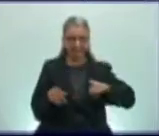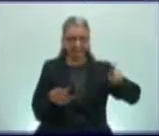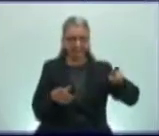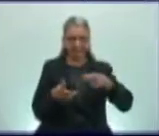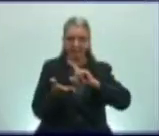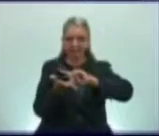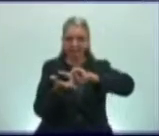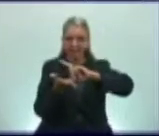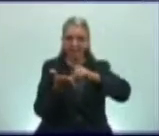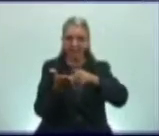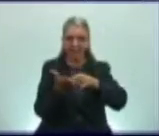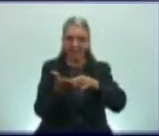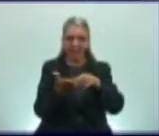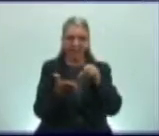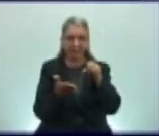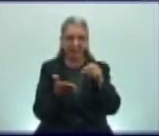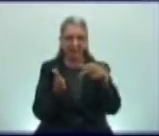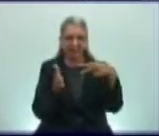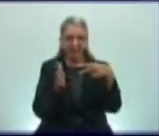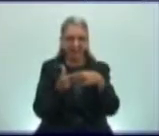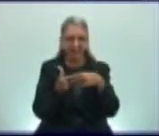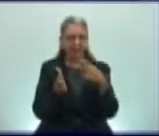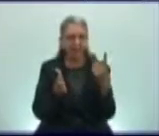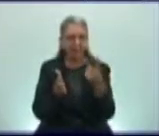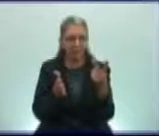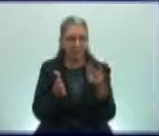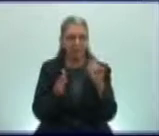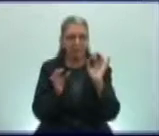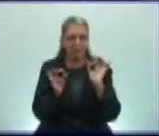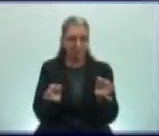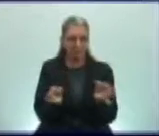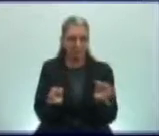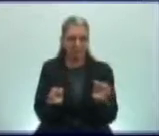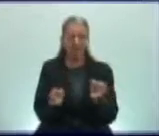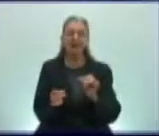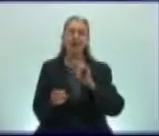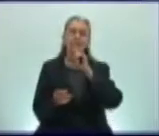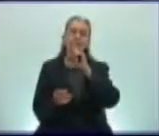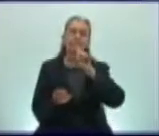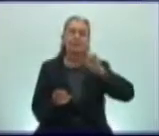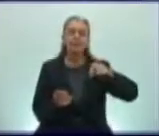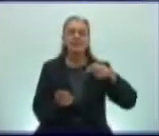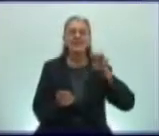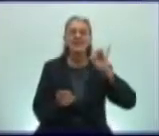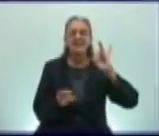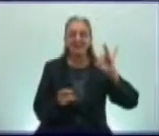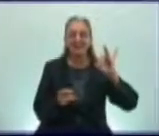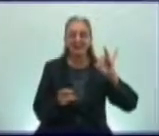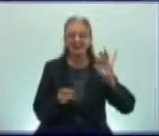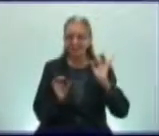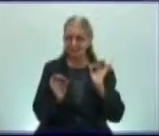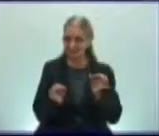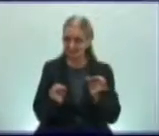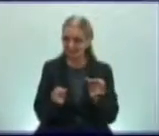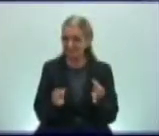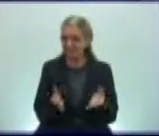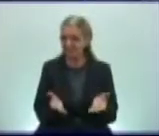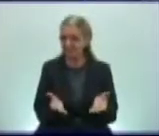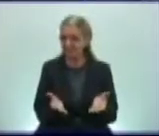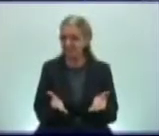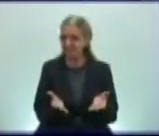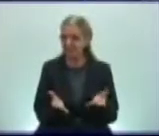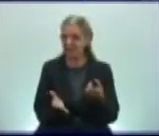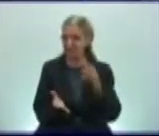y obtengo de esta manera la longitud del nuevo arco. Observa bien que hemos